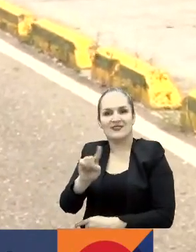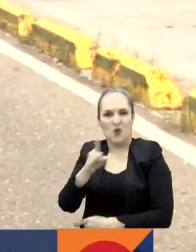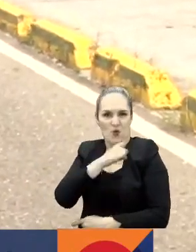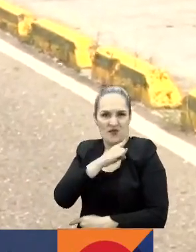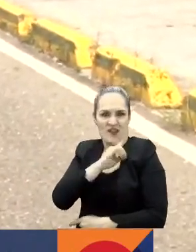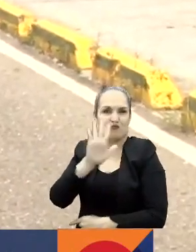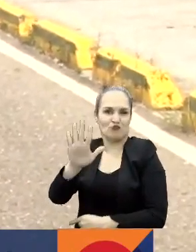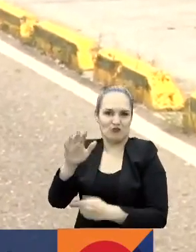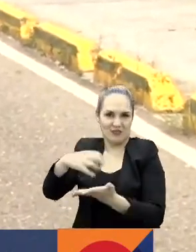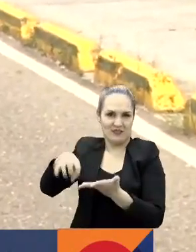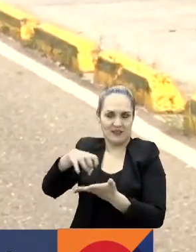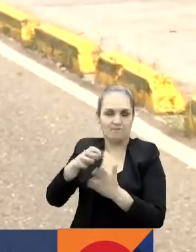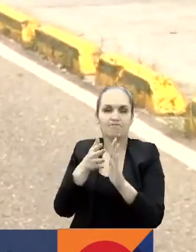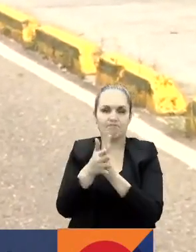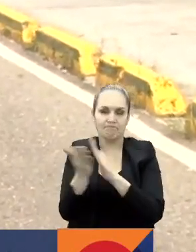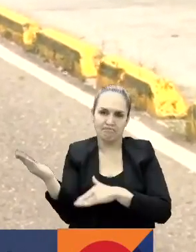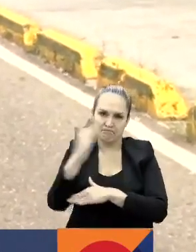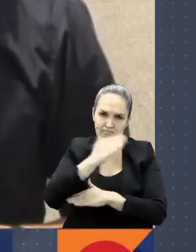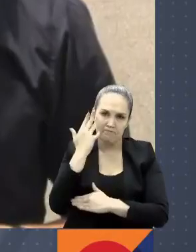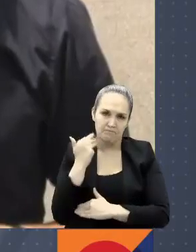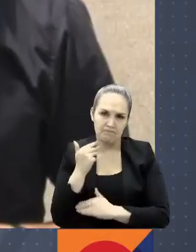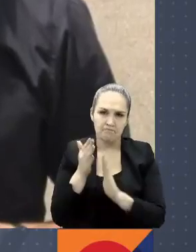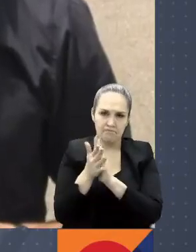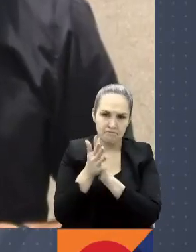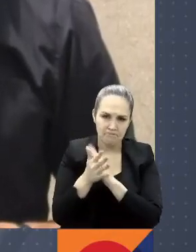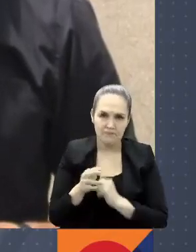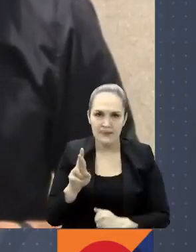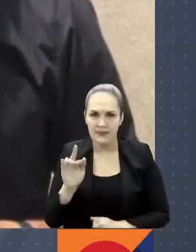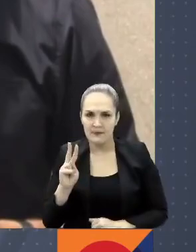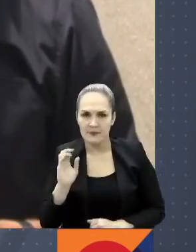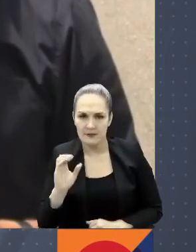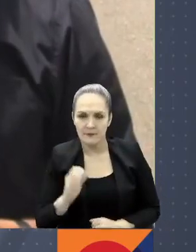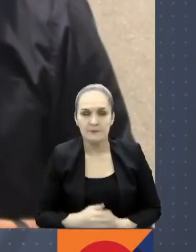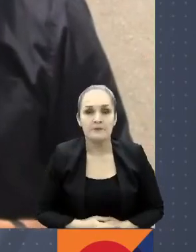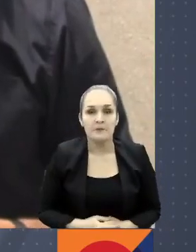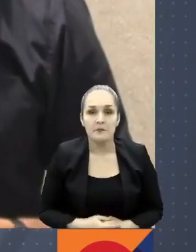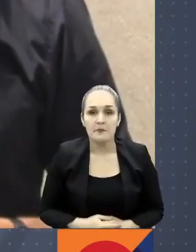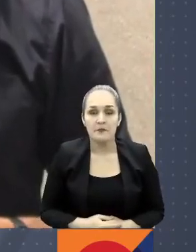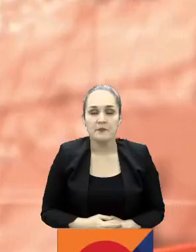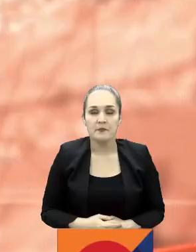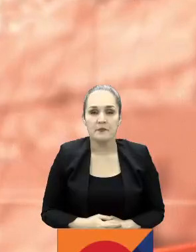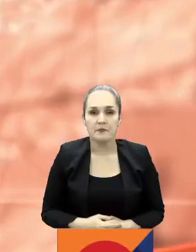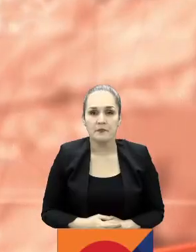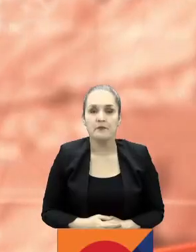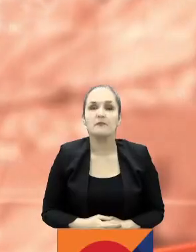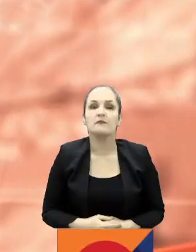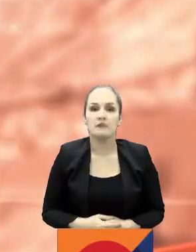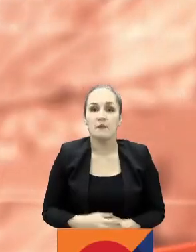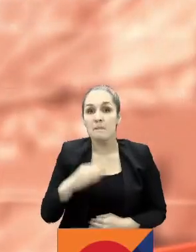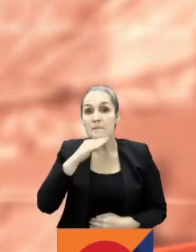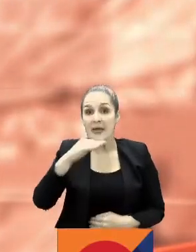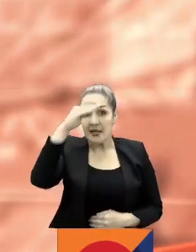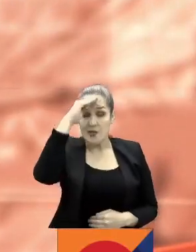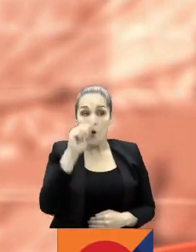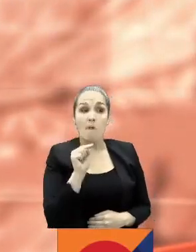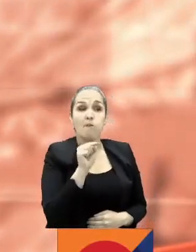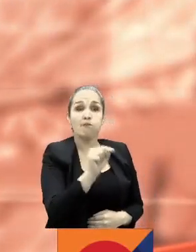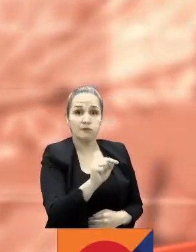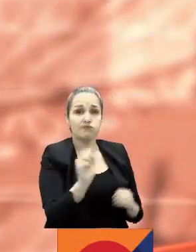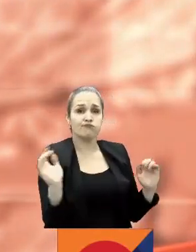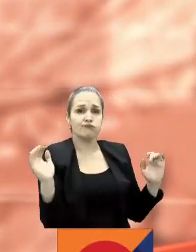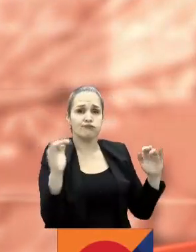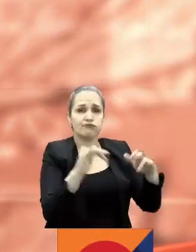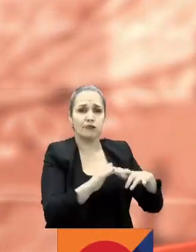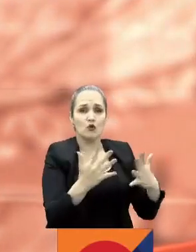RTVC Noticias, conectados 24/7. Una nueva jornada de movilizaciones se toma en las calles de Medellín desde las 9 de la